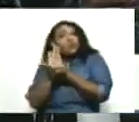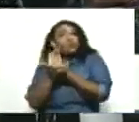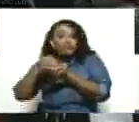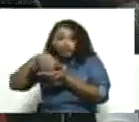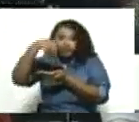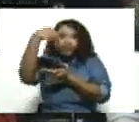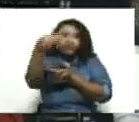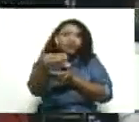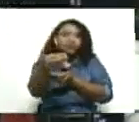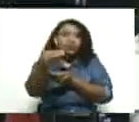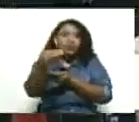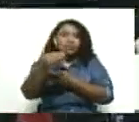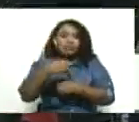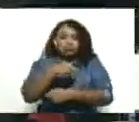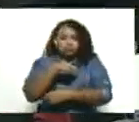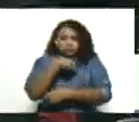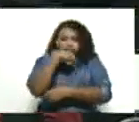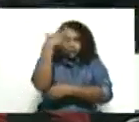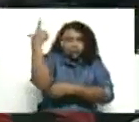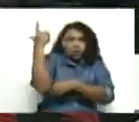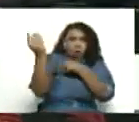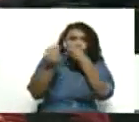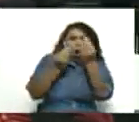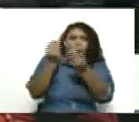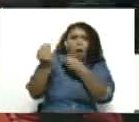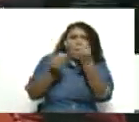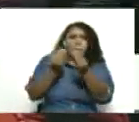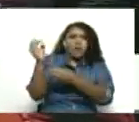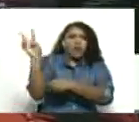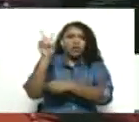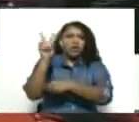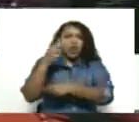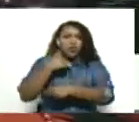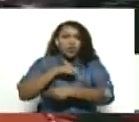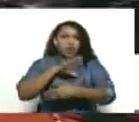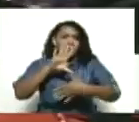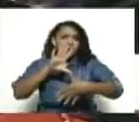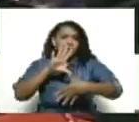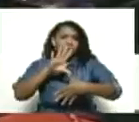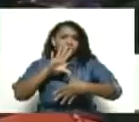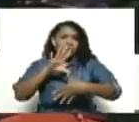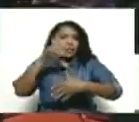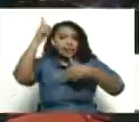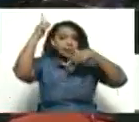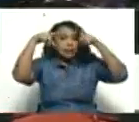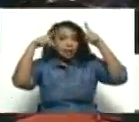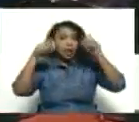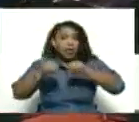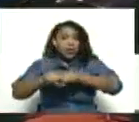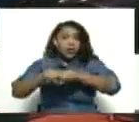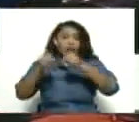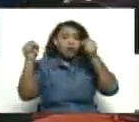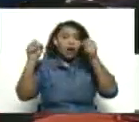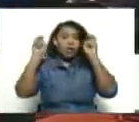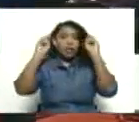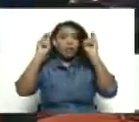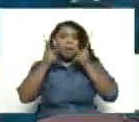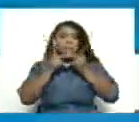el gentilicio venezolano y nuestro americano cuando Chávez irrumpe en la escena pública